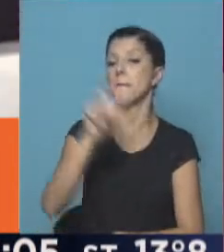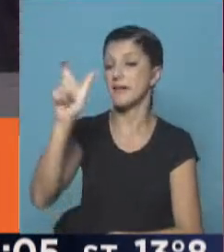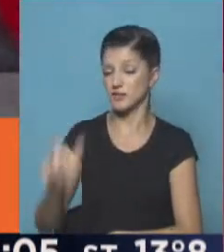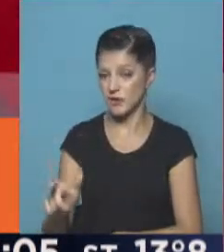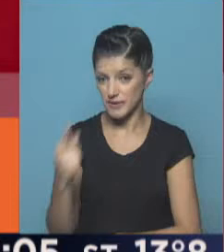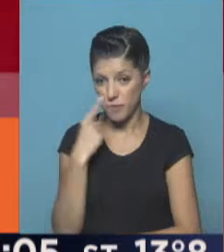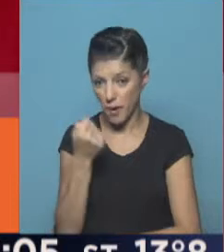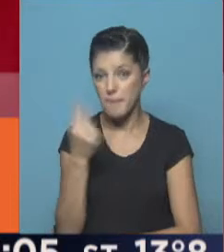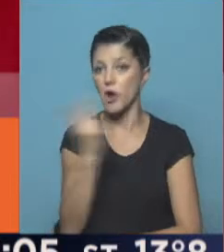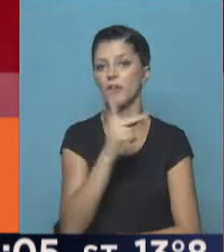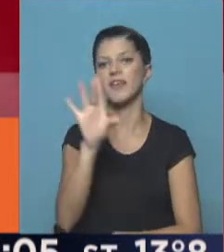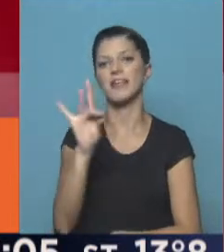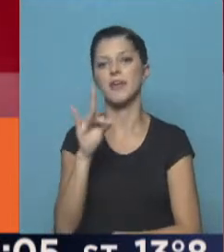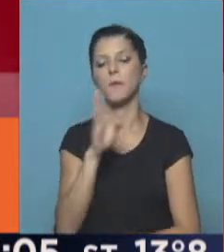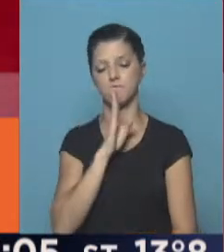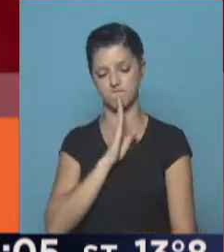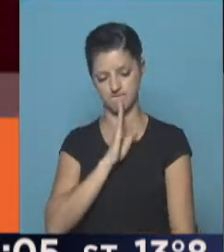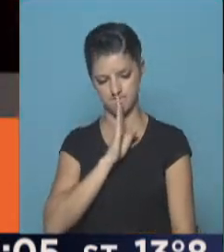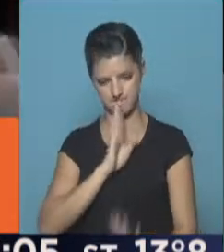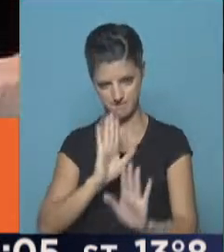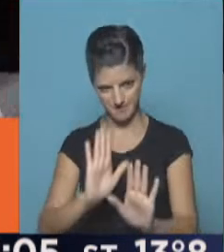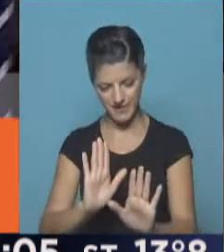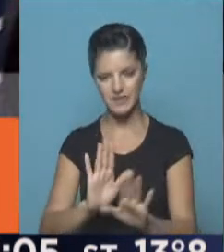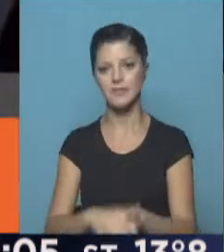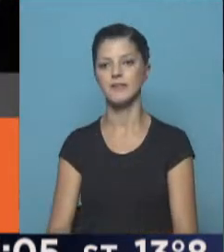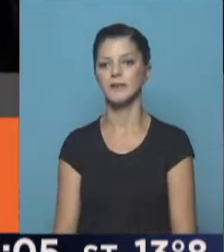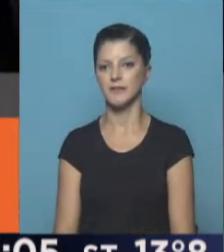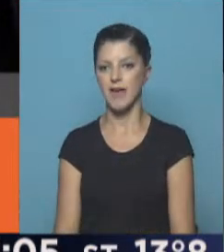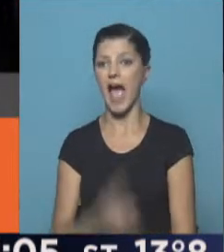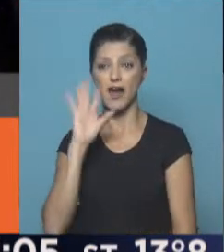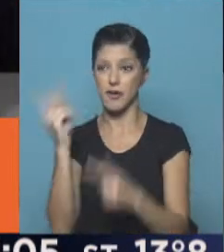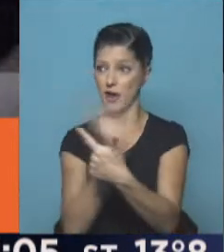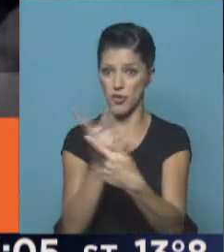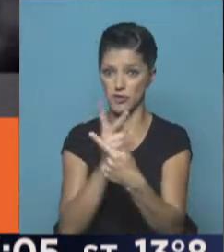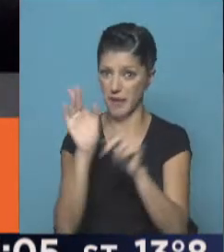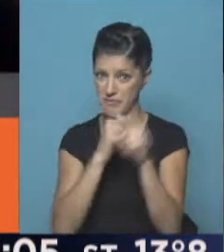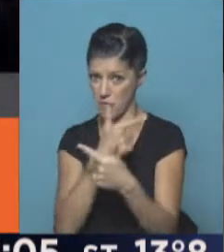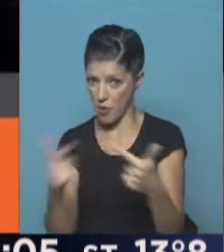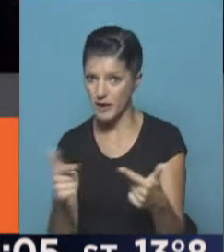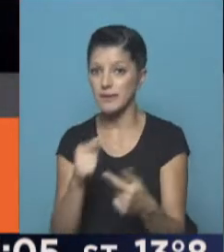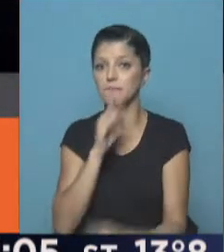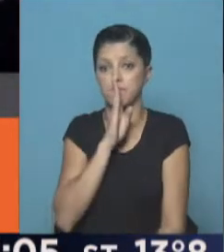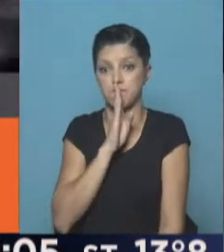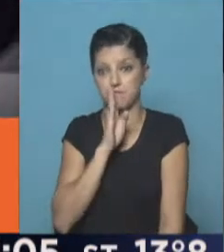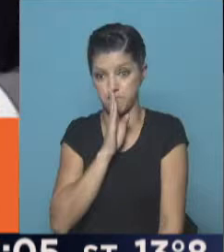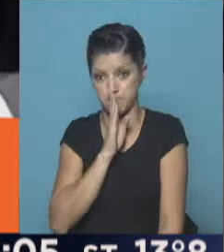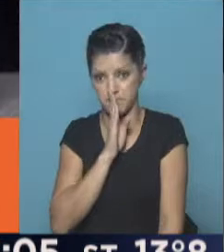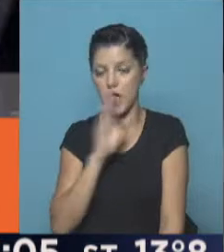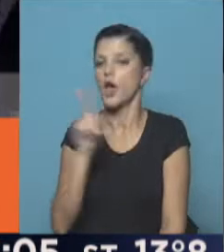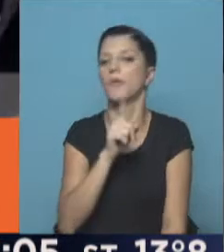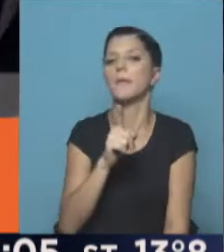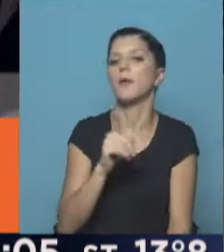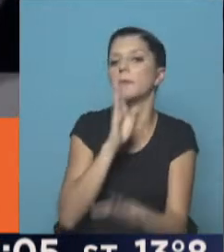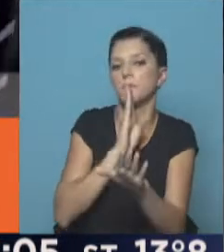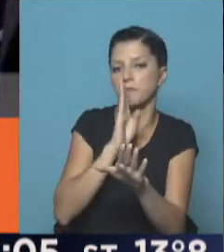muy comúnmente, pero eligieron la moderación. La cautela. Sorprendentemente, sí. Insisto, esa moderación o esa prudencia no es por una